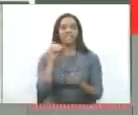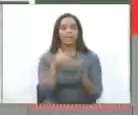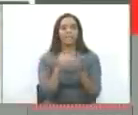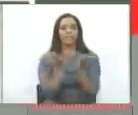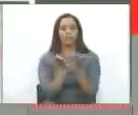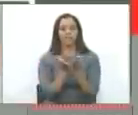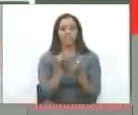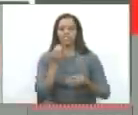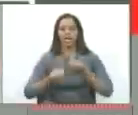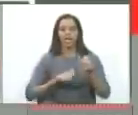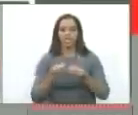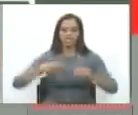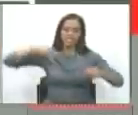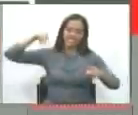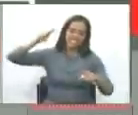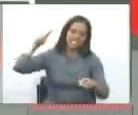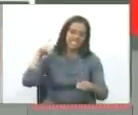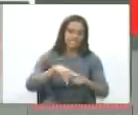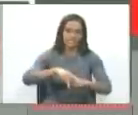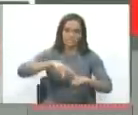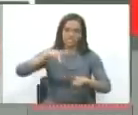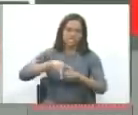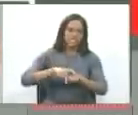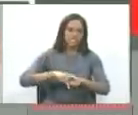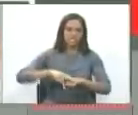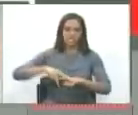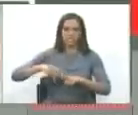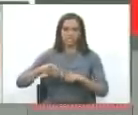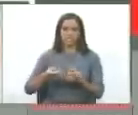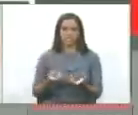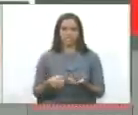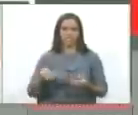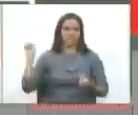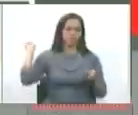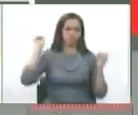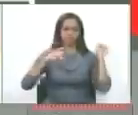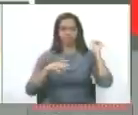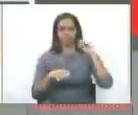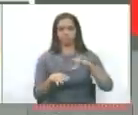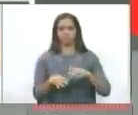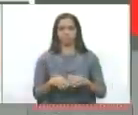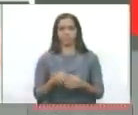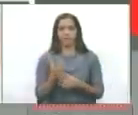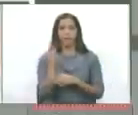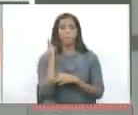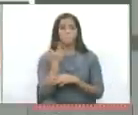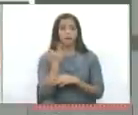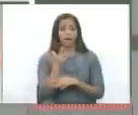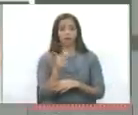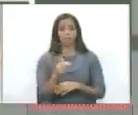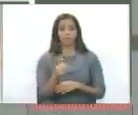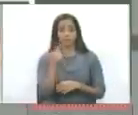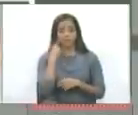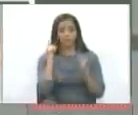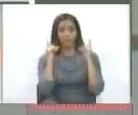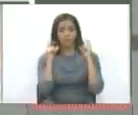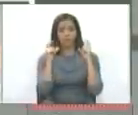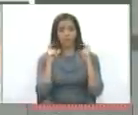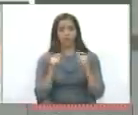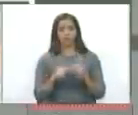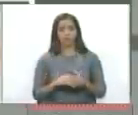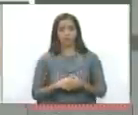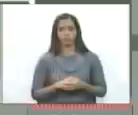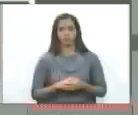fue reprimirla, lanzarle al SMAT, etcétera, etcétera. Armas largas, presidente. Vimos una foto que le están disparando a los